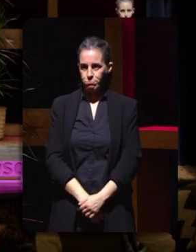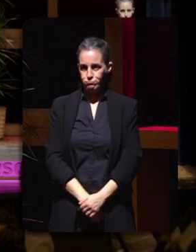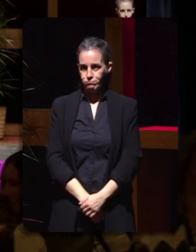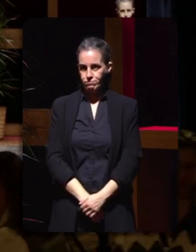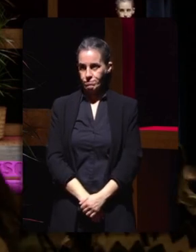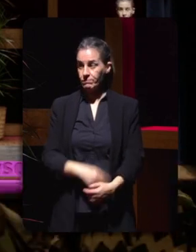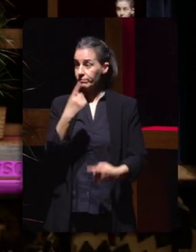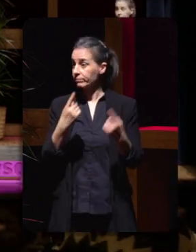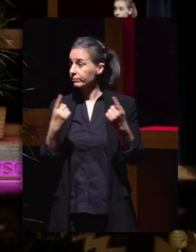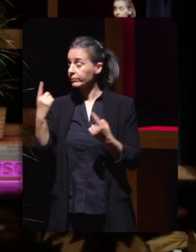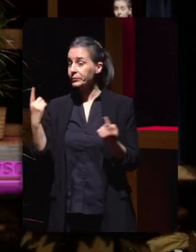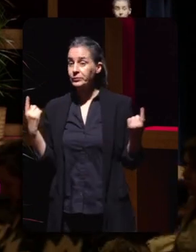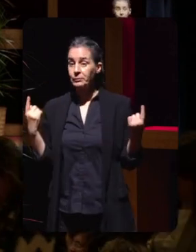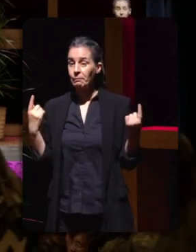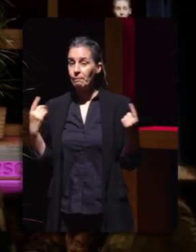alguien